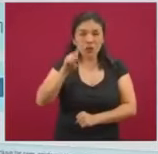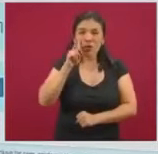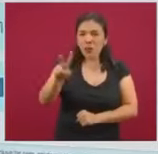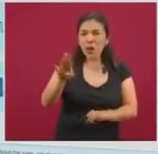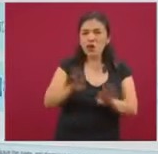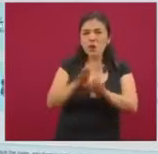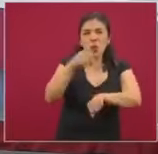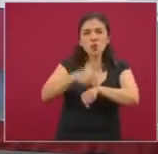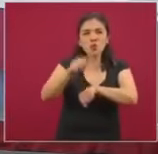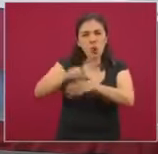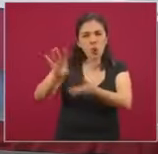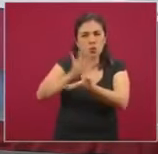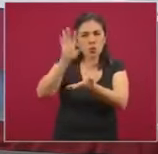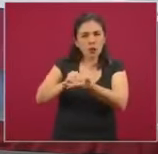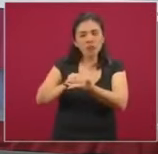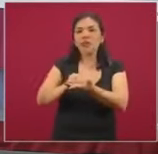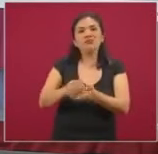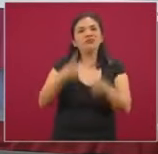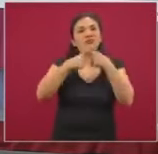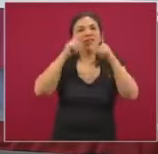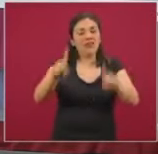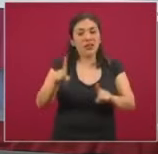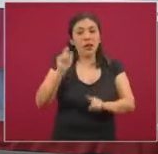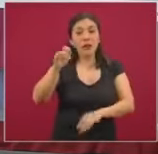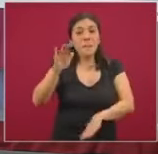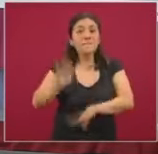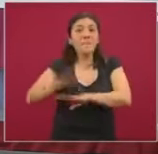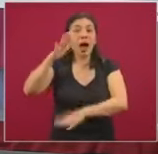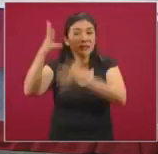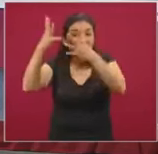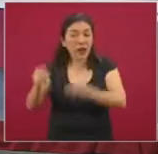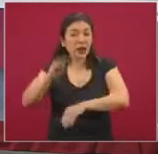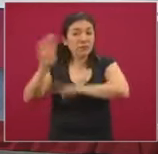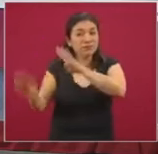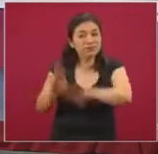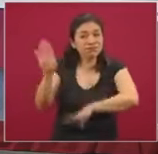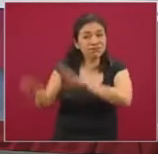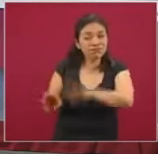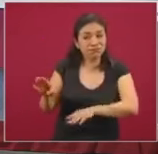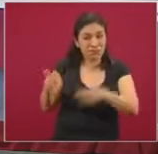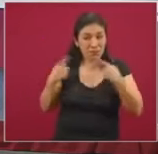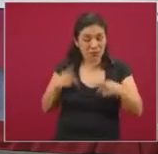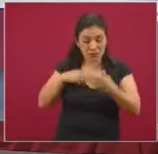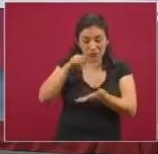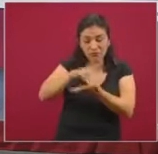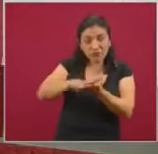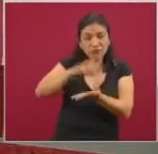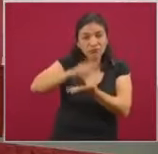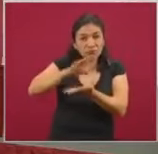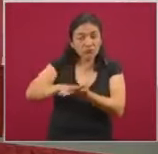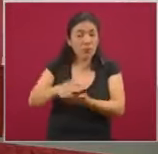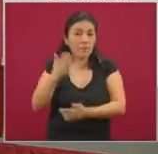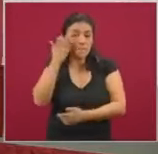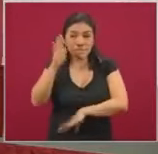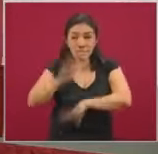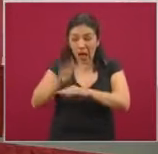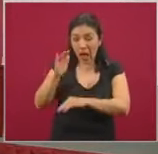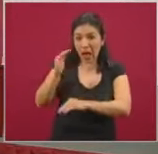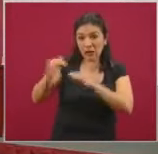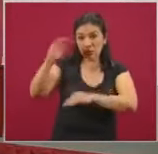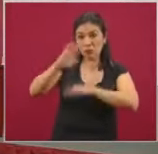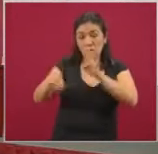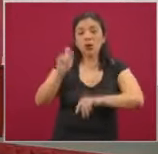en número absoluto. Cuando vemos en número absoluto, el de mayor cantidad o de defunciones registradas en exceso de mortalidad